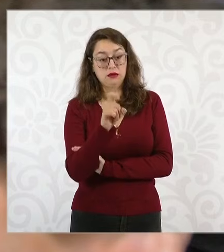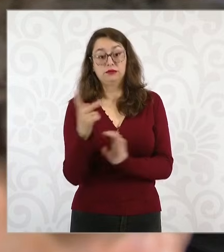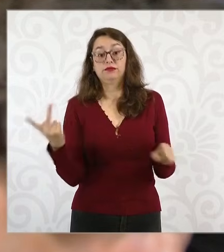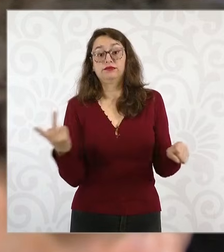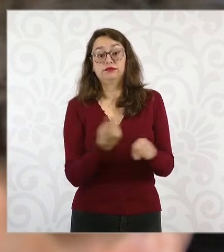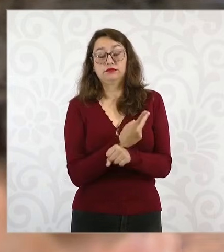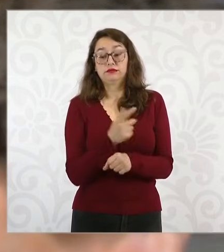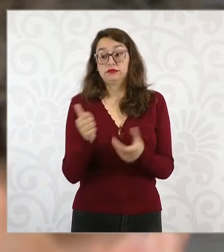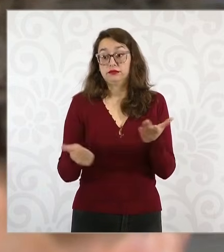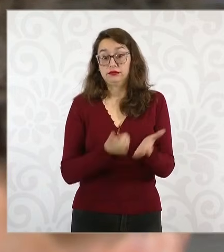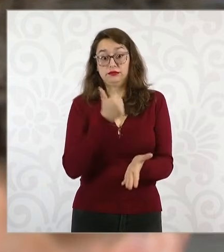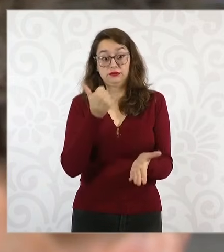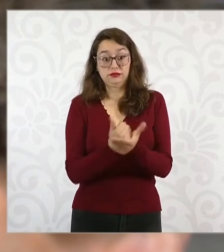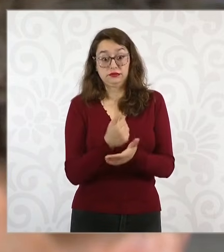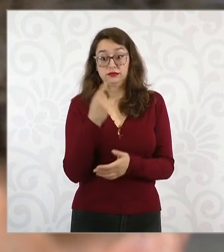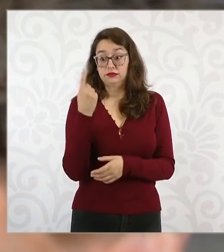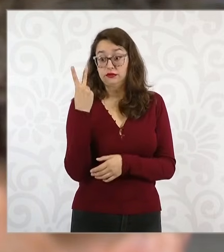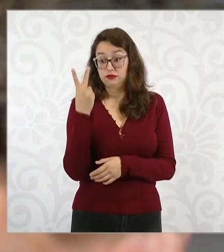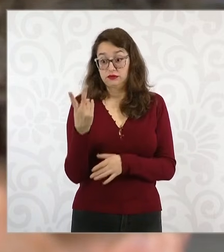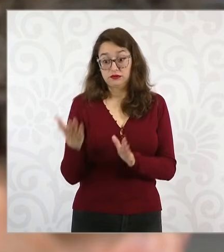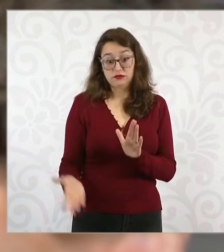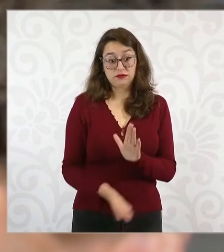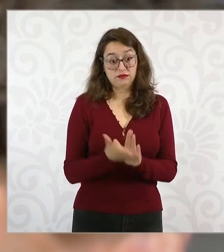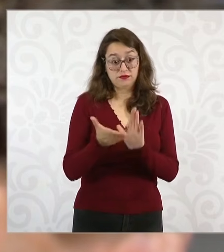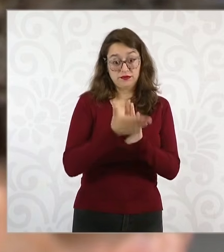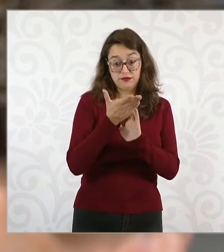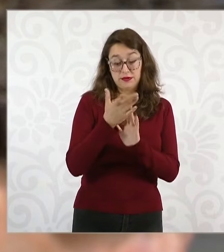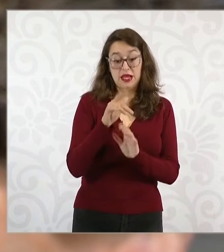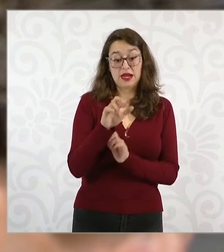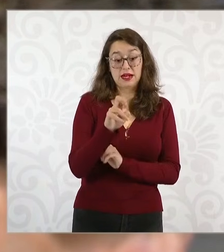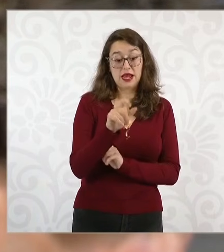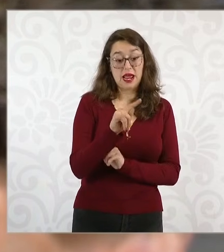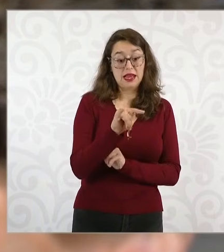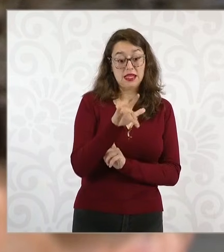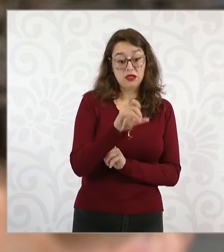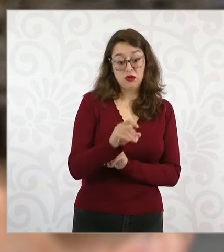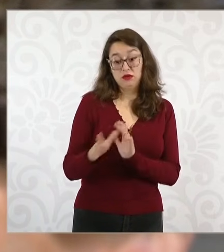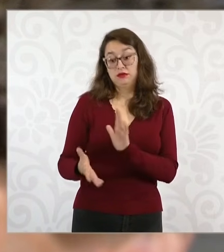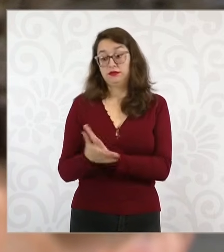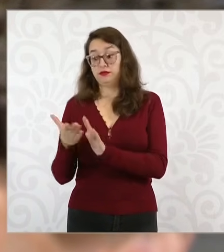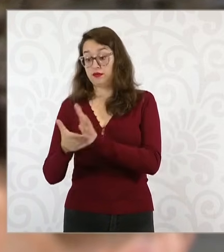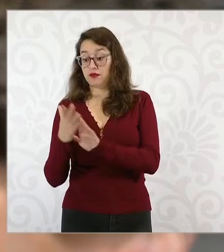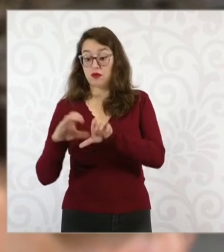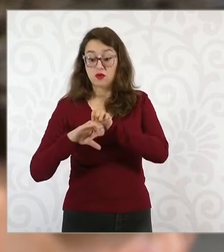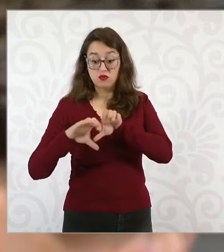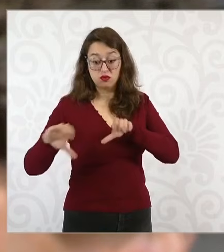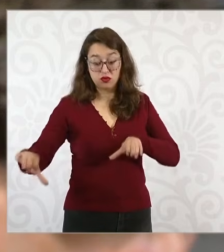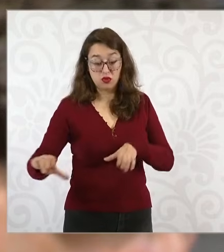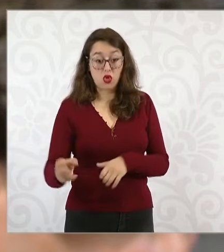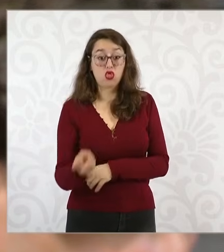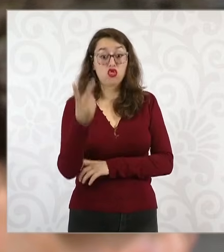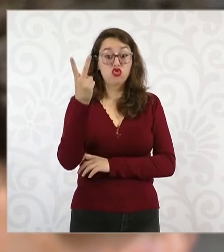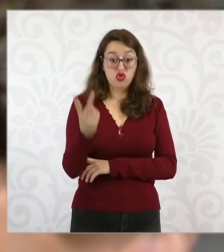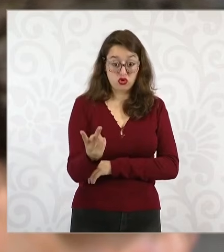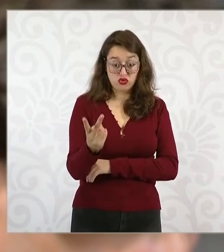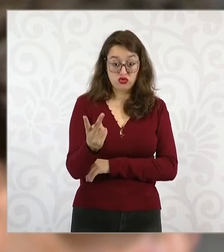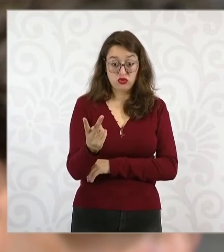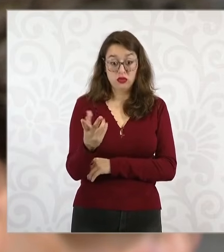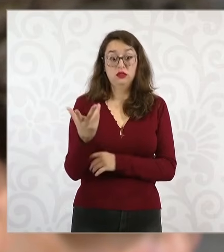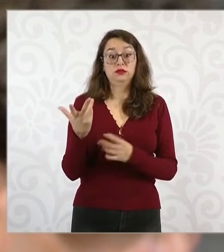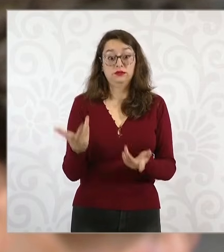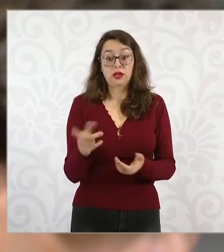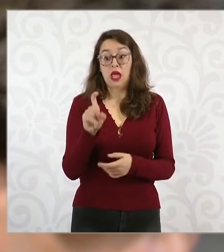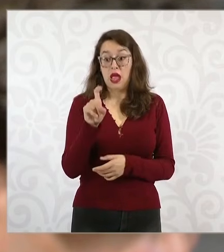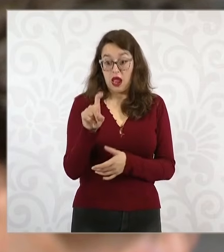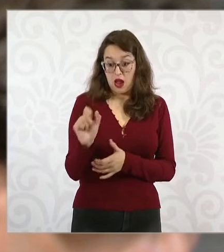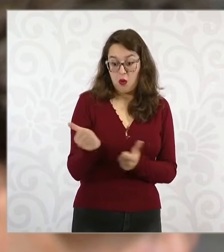una malas 2 obras, por un lado la presa El Realito y por otro el acueducto. Pese a que estas 2 obras no le dan el